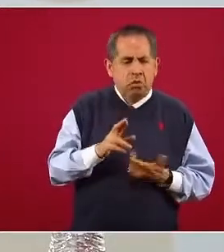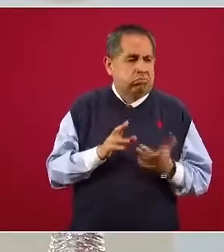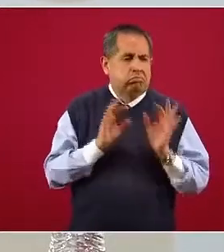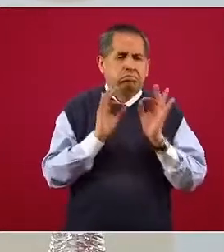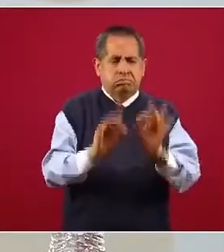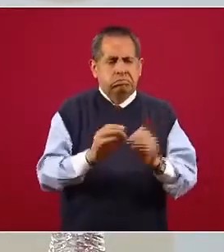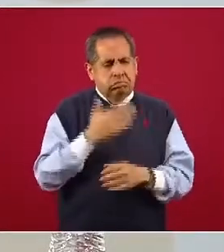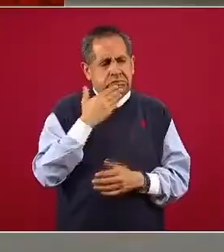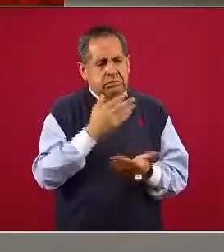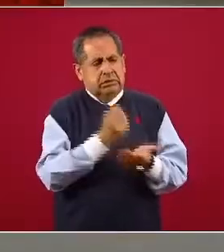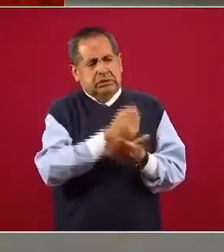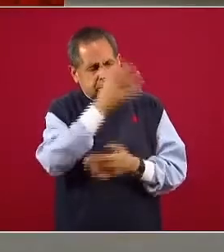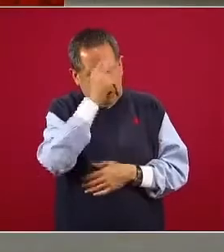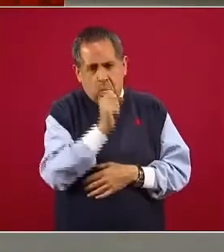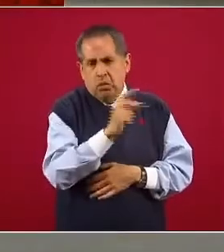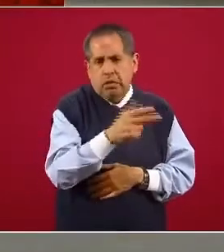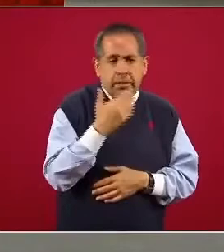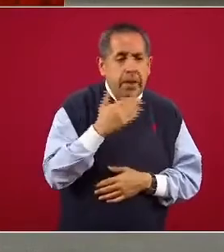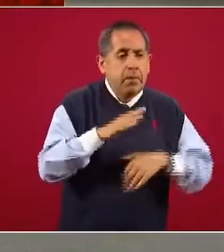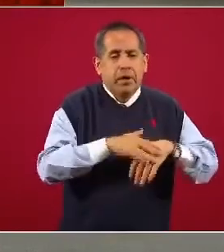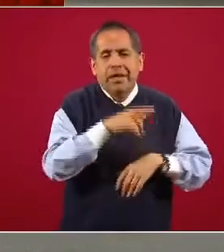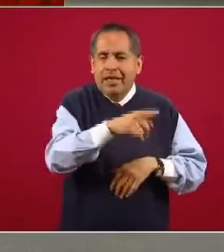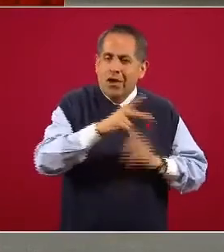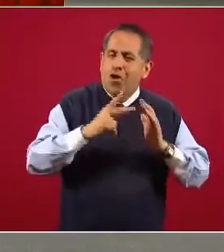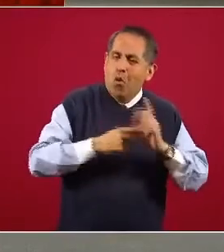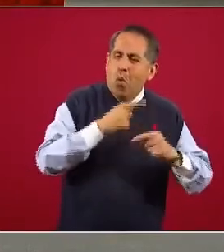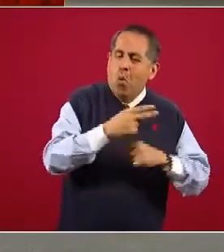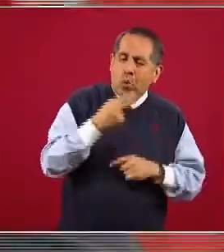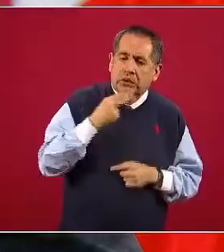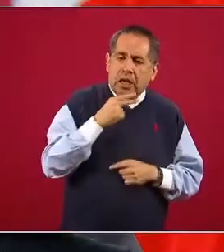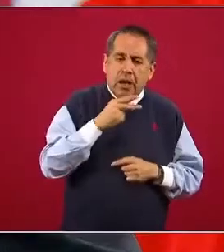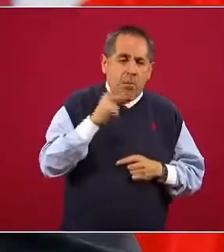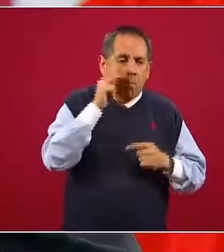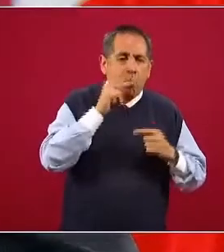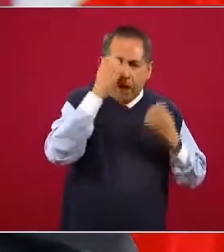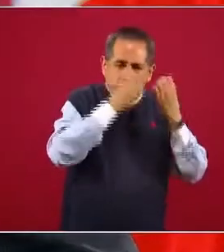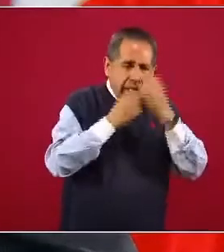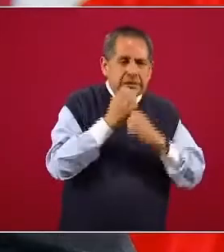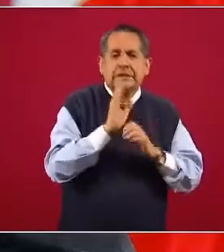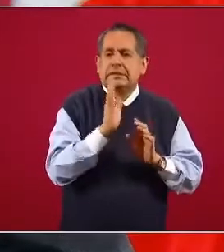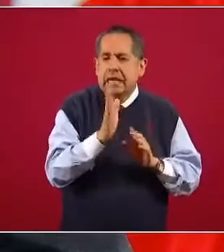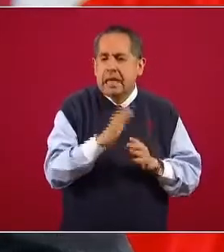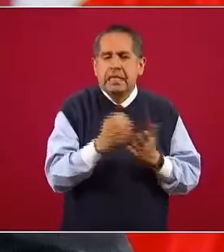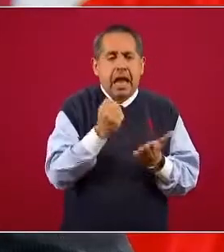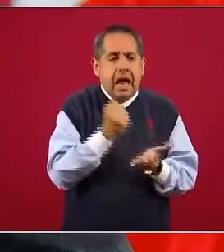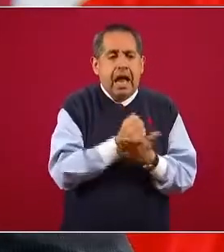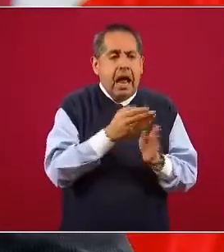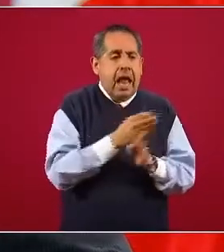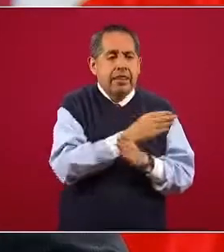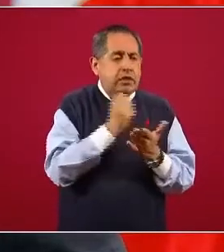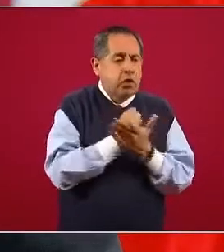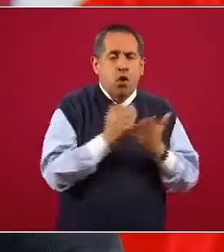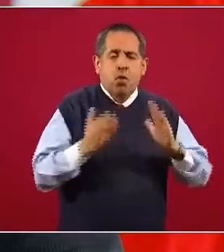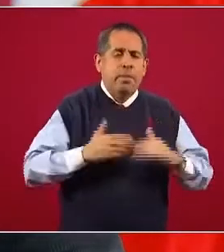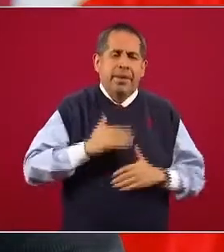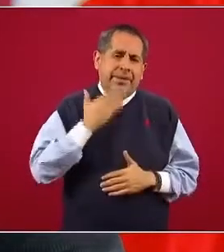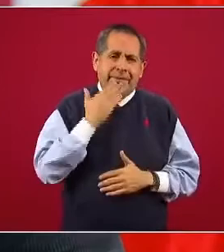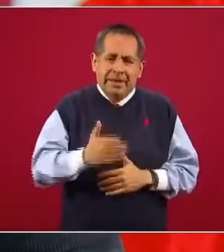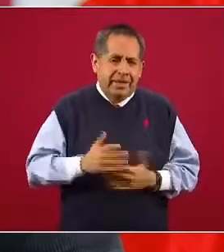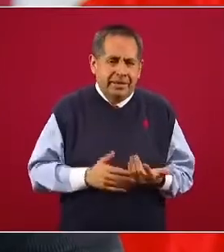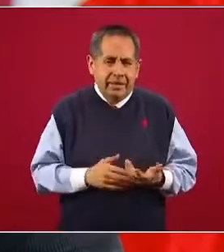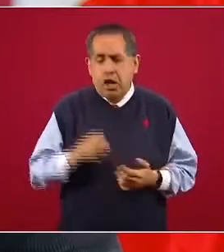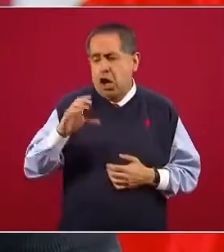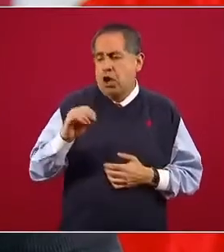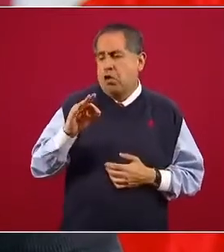momento ser reconocidos en base a que están utilizando, reitero, pruebas que ya fueron o que ya tienen una evaluación comparativa y que lógicamente